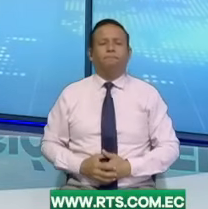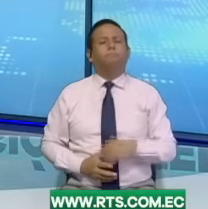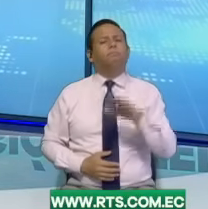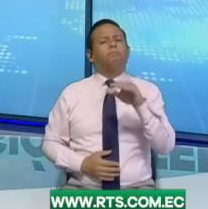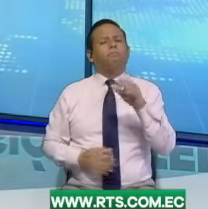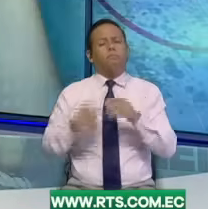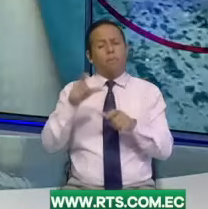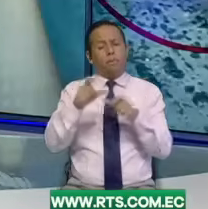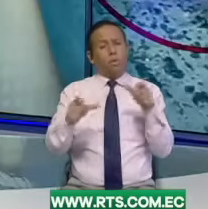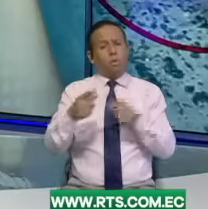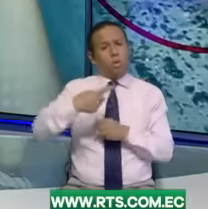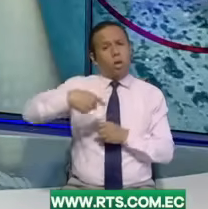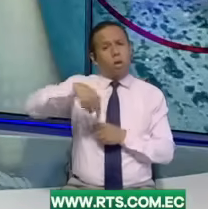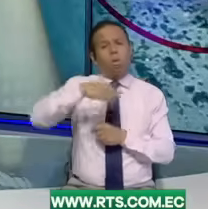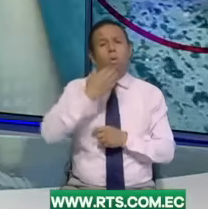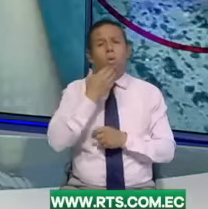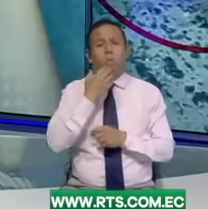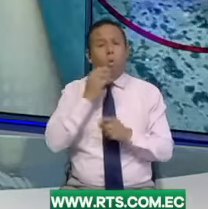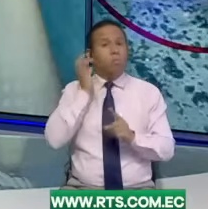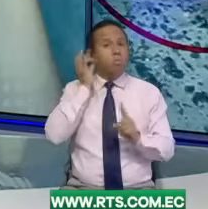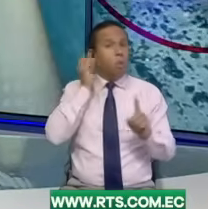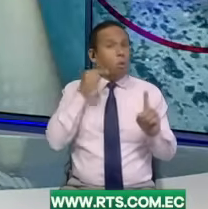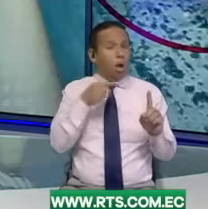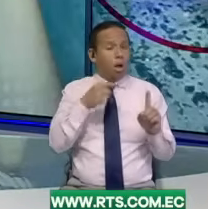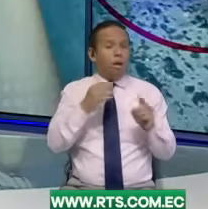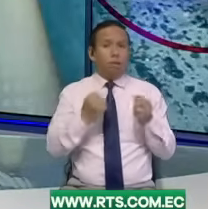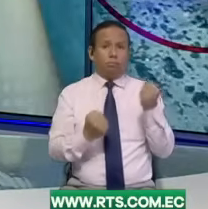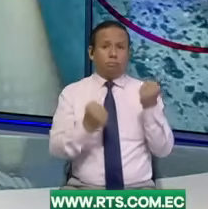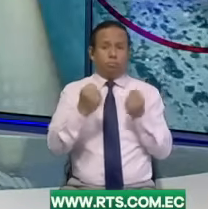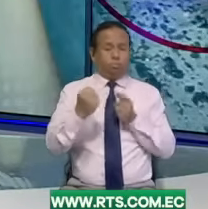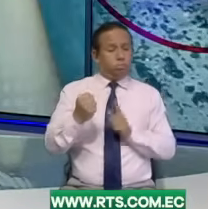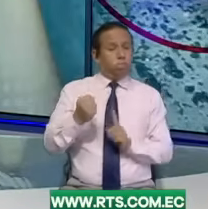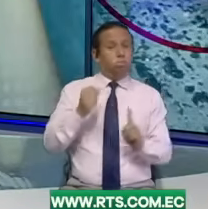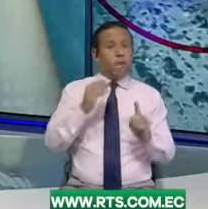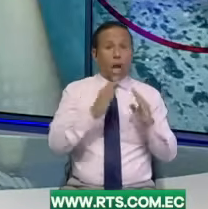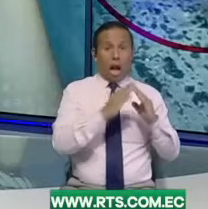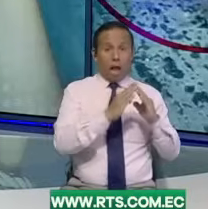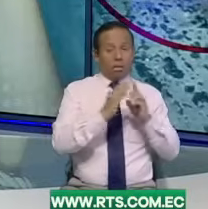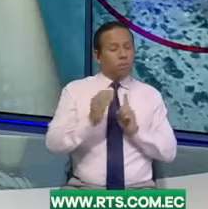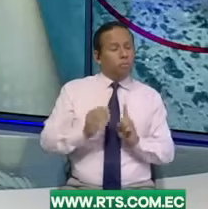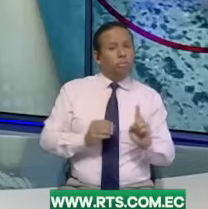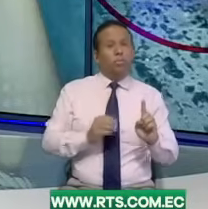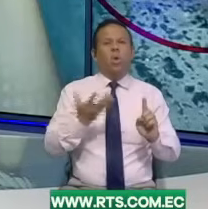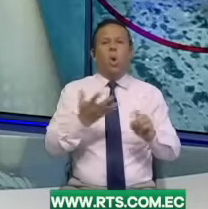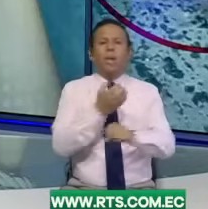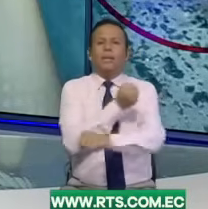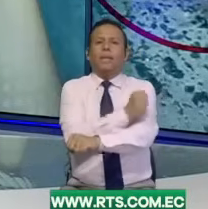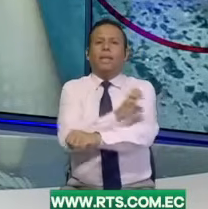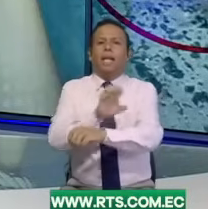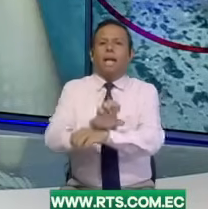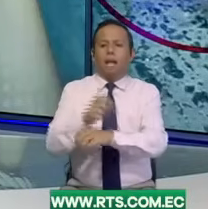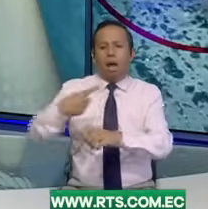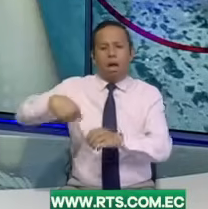Delincuentes secuestraron a una mujer cuando llegaba a su domicilio en Santa Elena. Una cámara de vigilancia grabó este hecho.